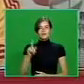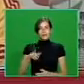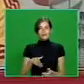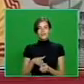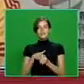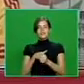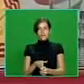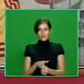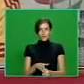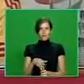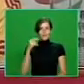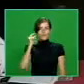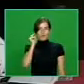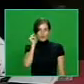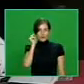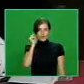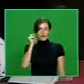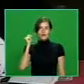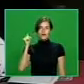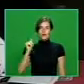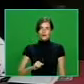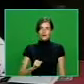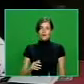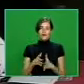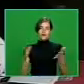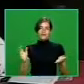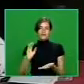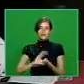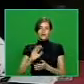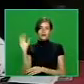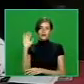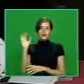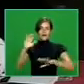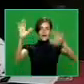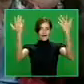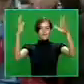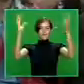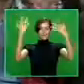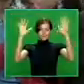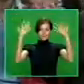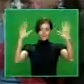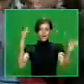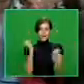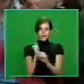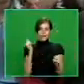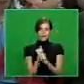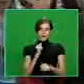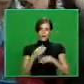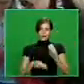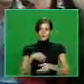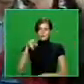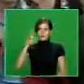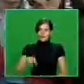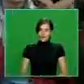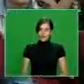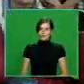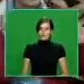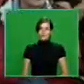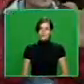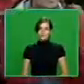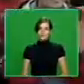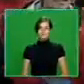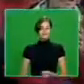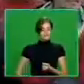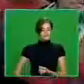líder de mujeres en esta gran ciudad de Caracas un aplauso por el trabajo que hace a diario